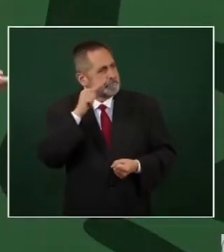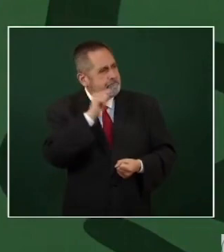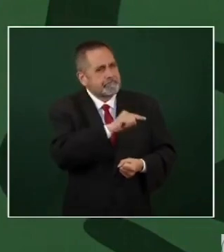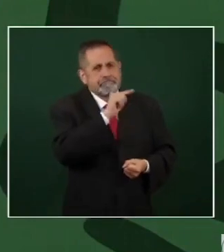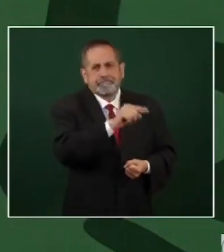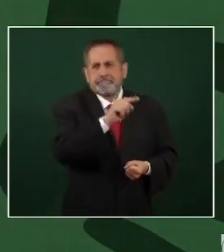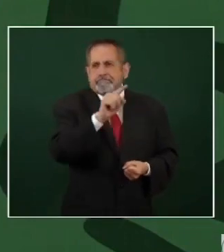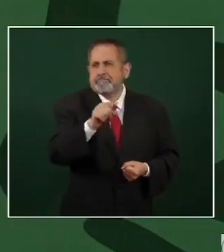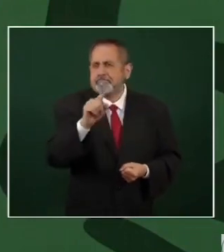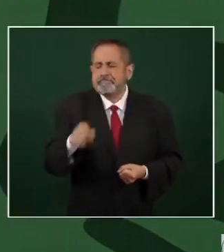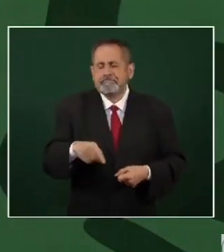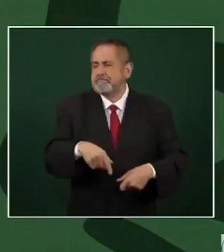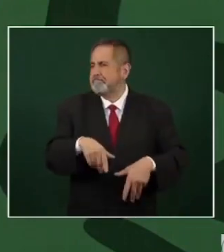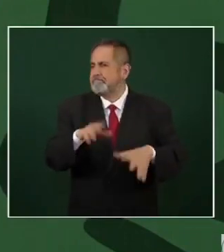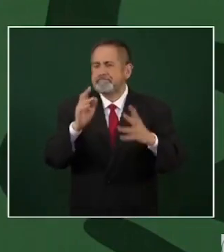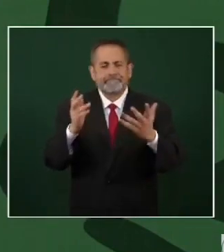Y